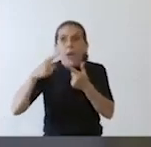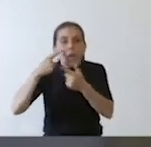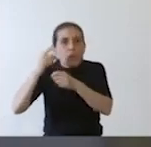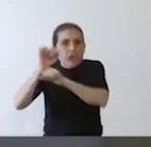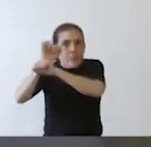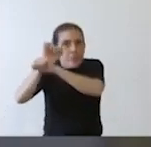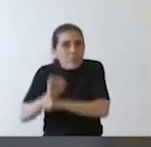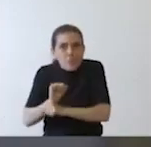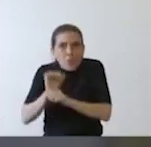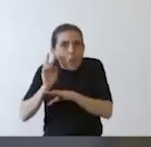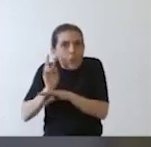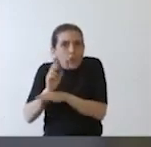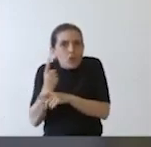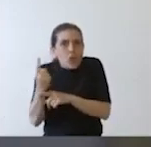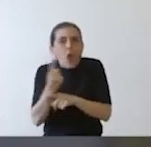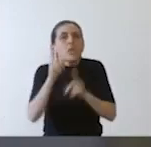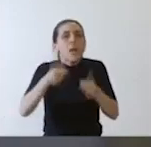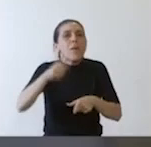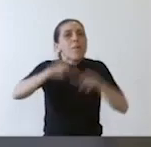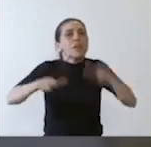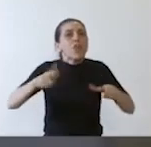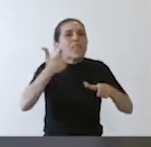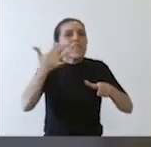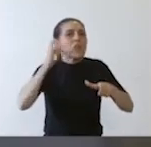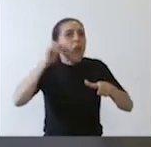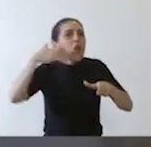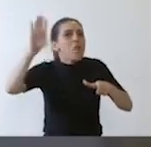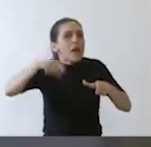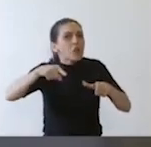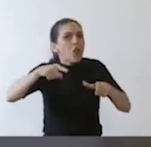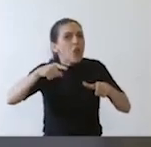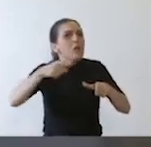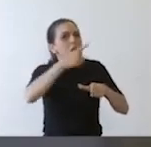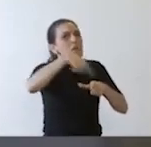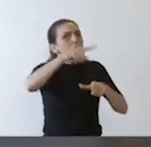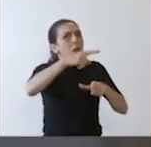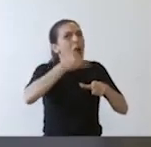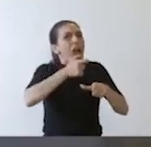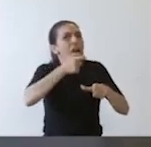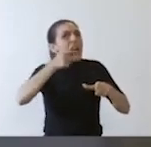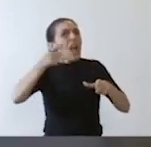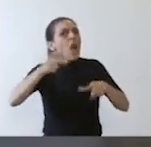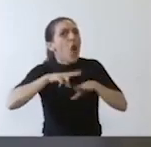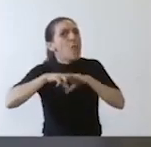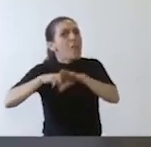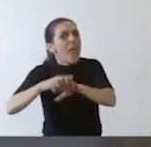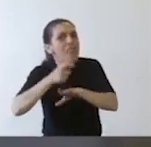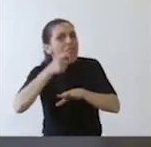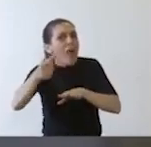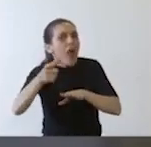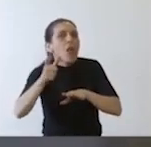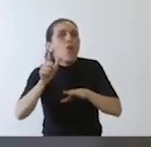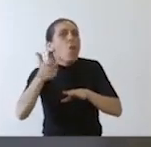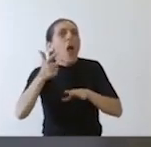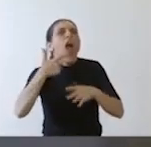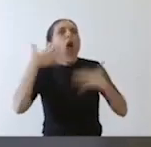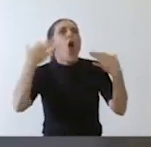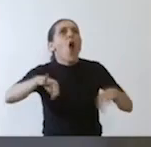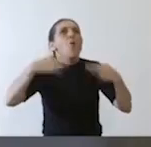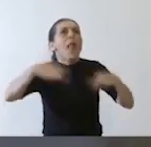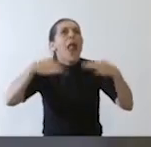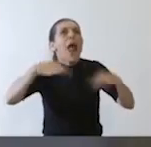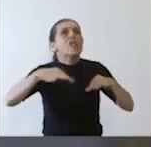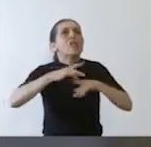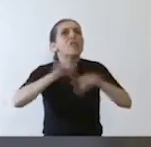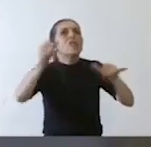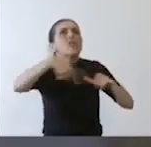a las personas de más de 65 años, se toma la recomendación, todavía no hay ninguna restricción obligatoria de alguna manera para